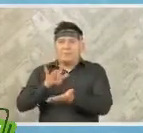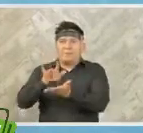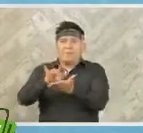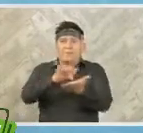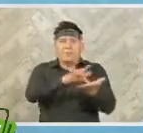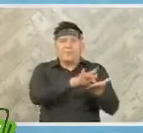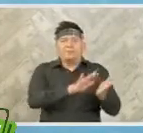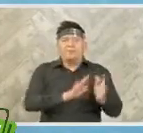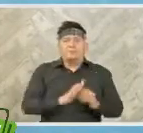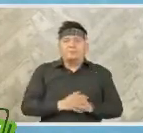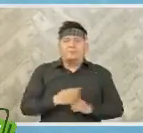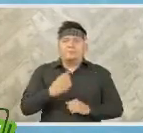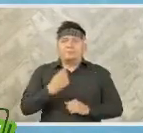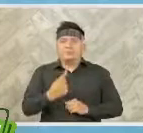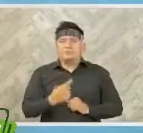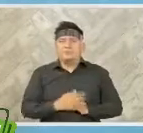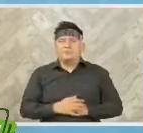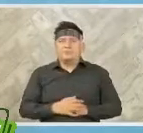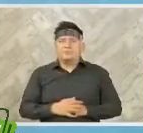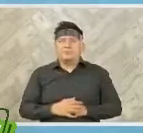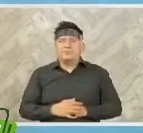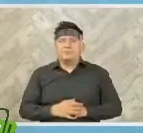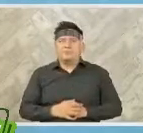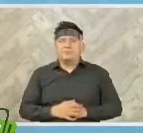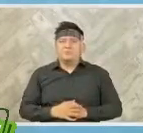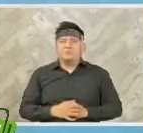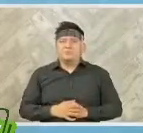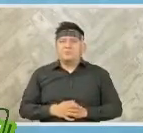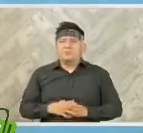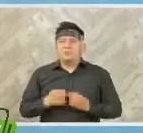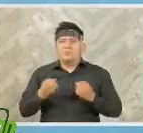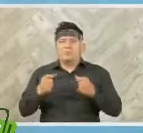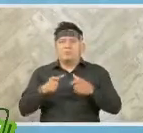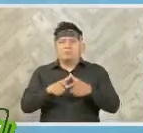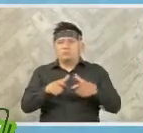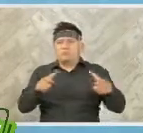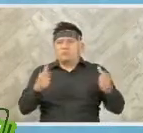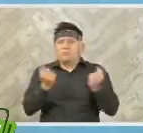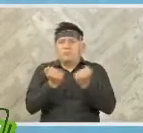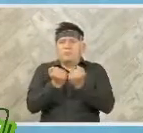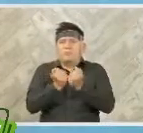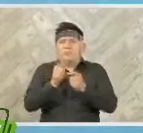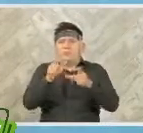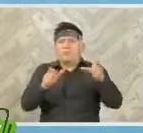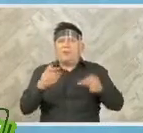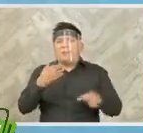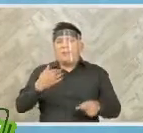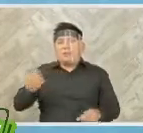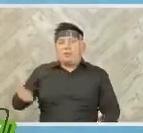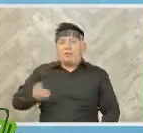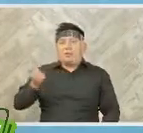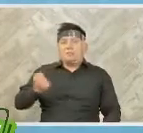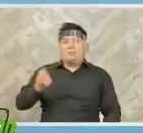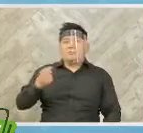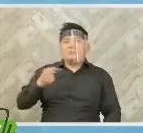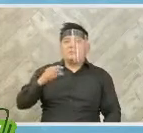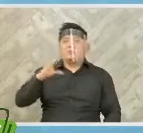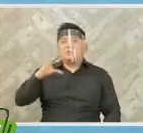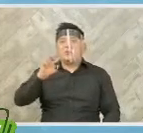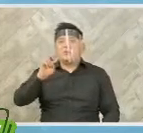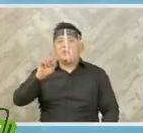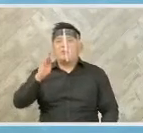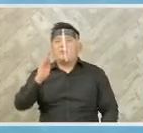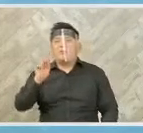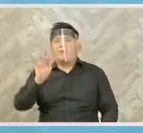a la que hacíamos referencia en puntos de aglomeración, en Cenabastos, por ejemplo, nos encontramos con una